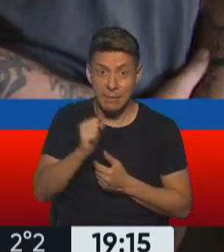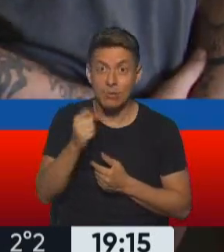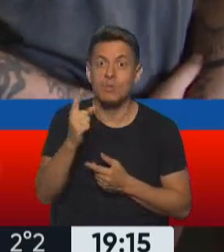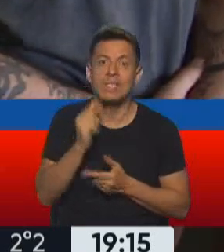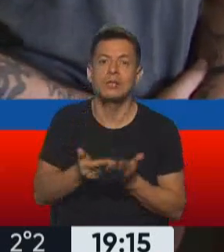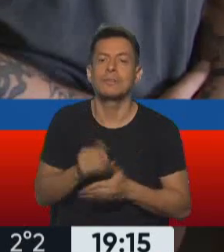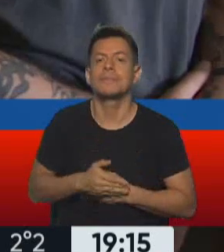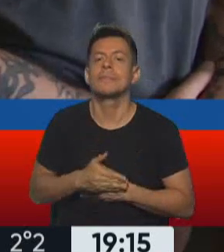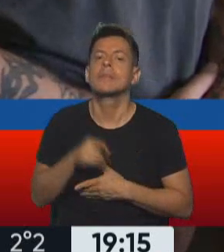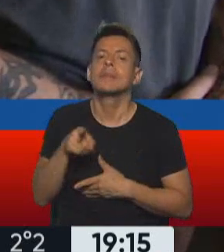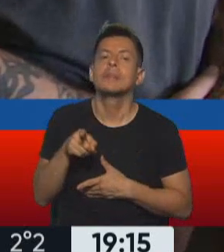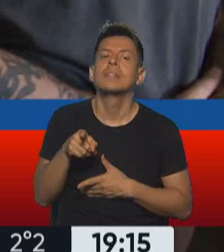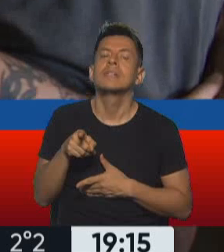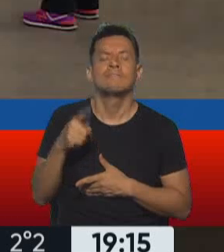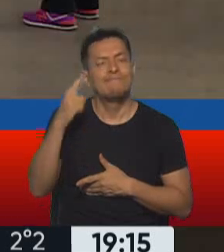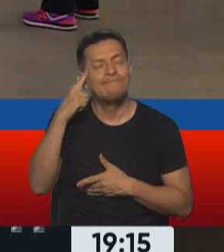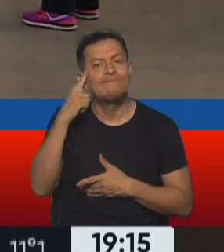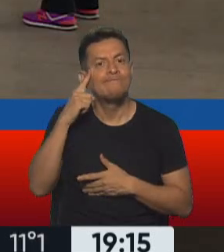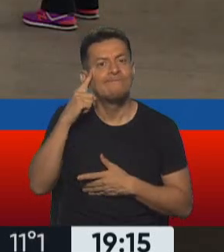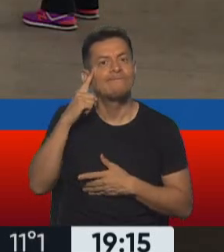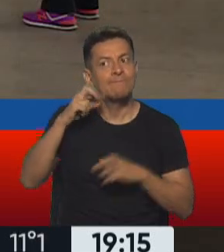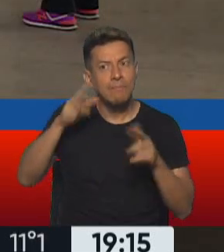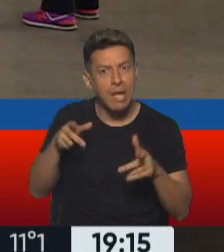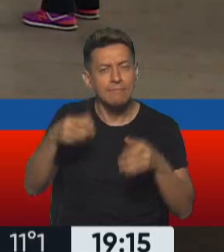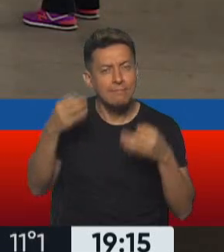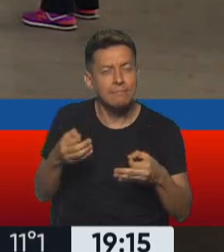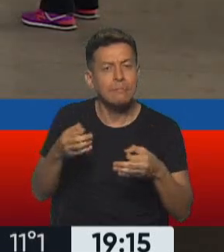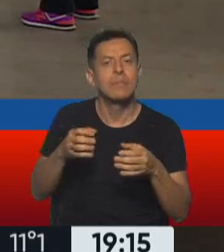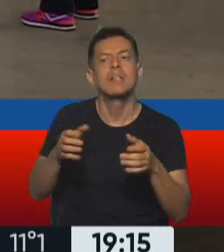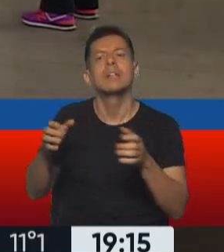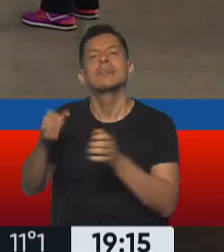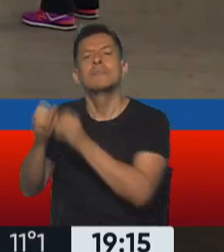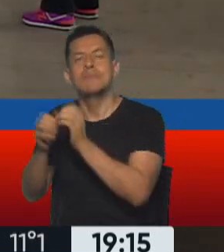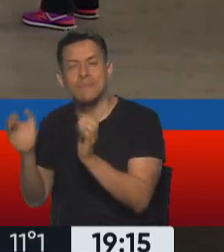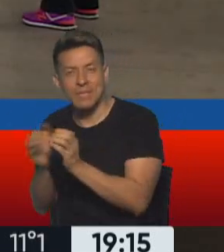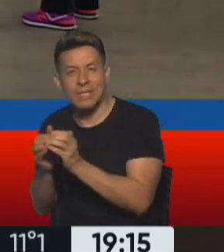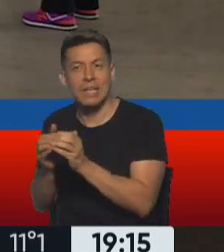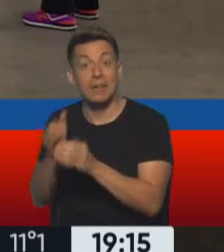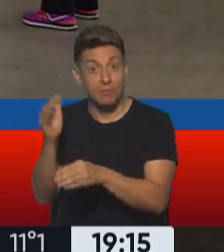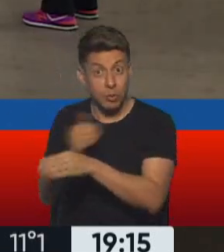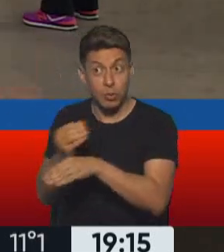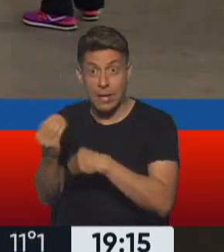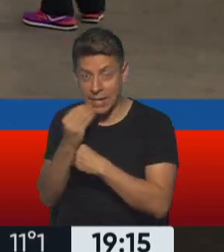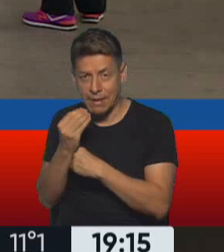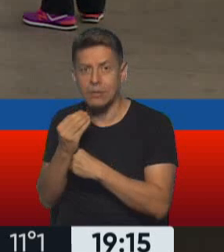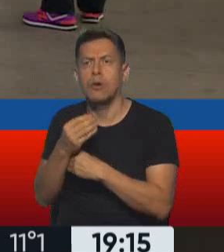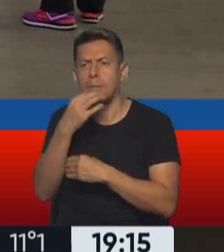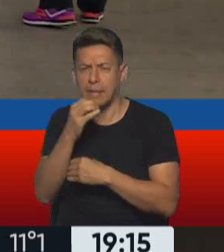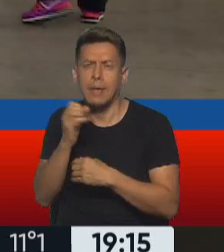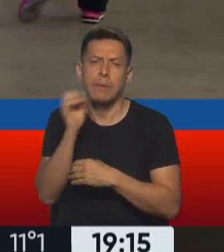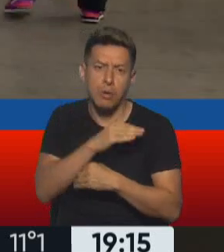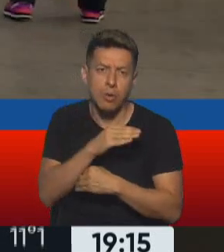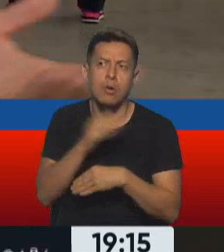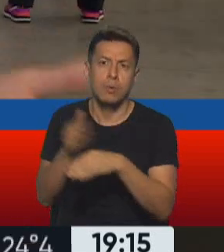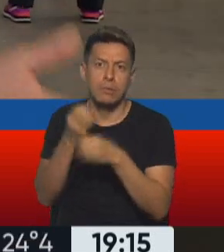construir estrategias concretas que permitan que los pequeños productores, que las cooperativas que producen alimentos puedan producir y vender mejor y que